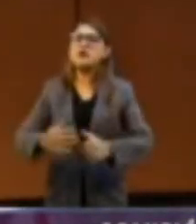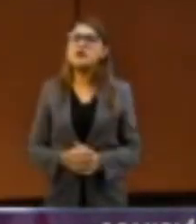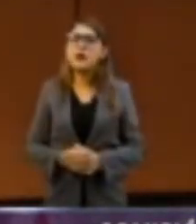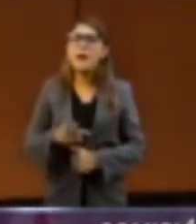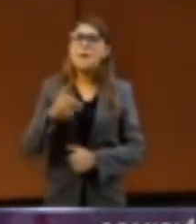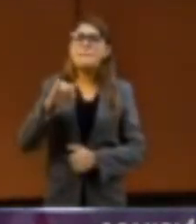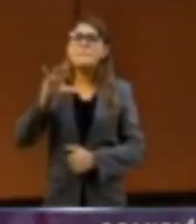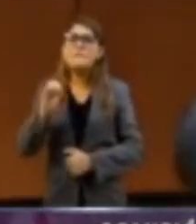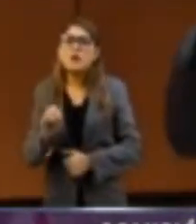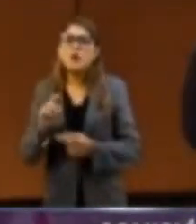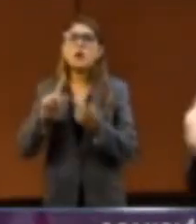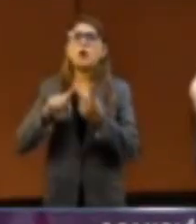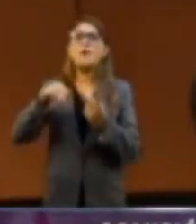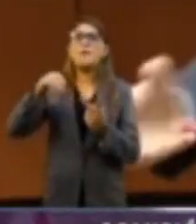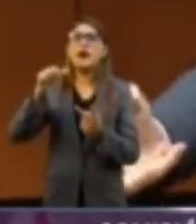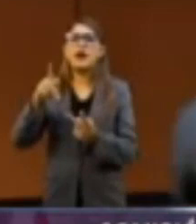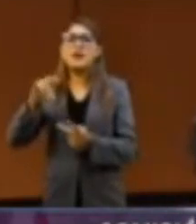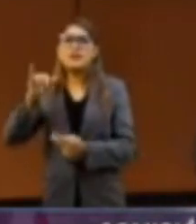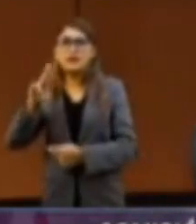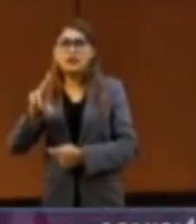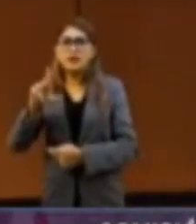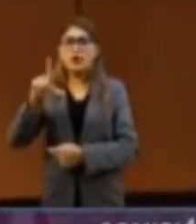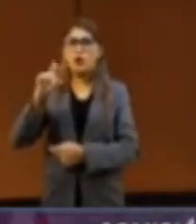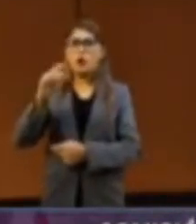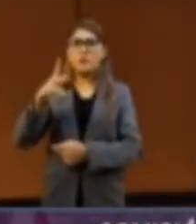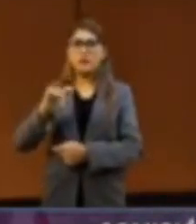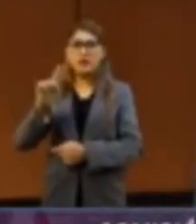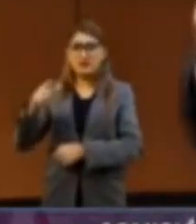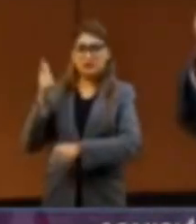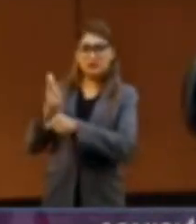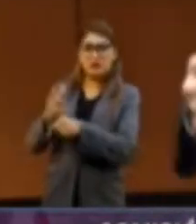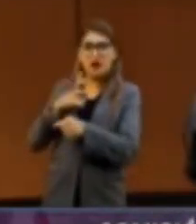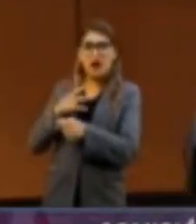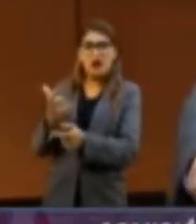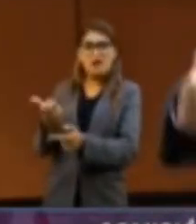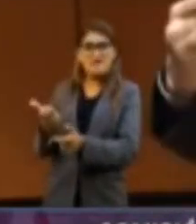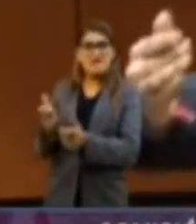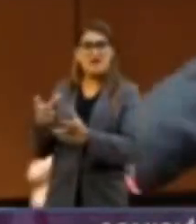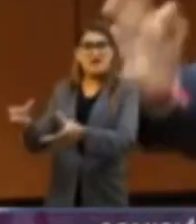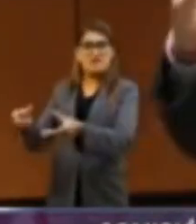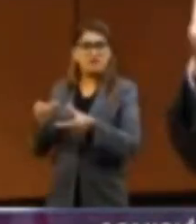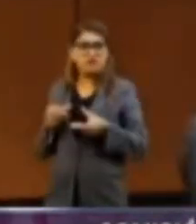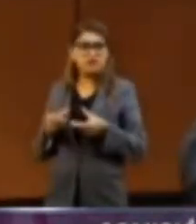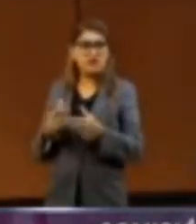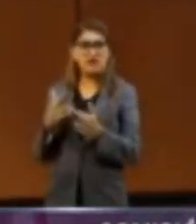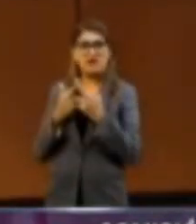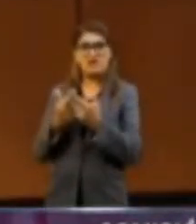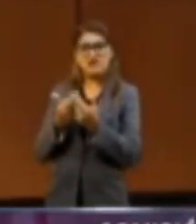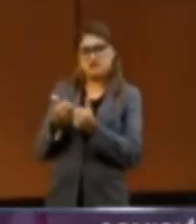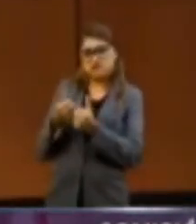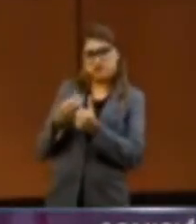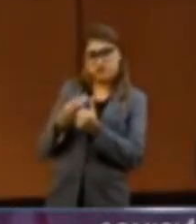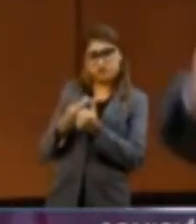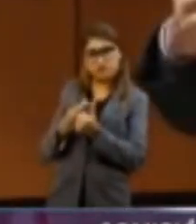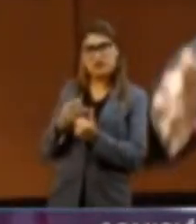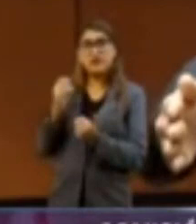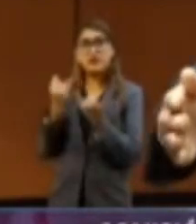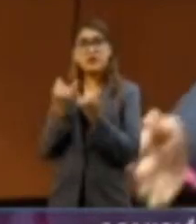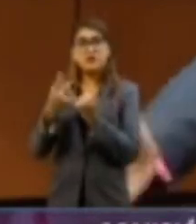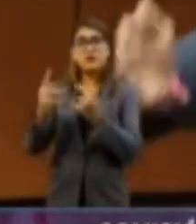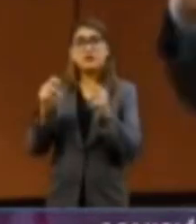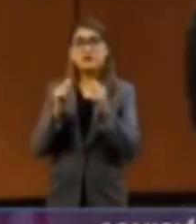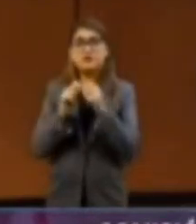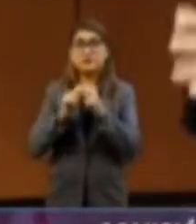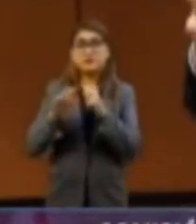Martín López Obrador sorprendidos llevándose fajos de billetes. La prima Felipa contratotes en Pemex. El hijo